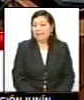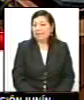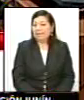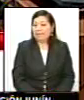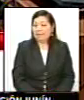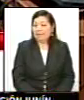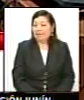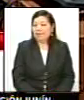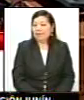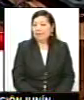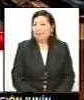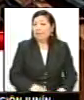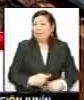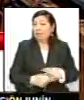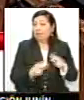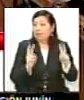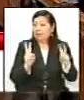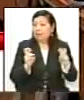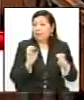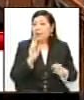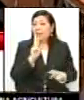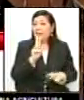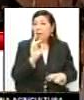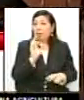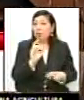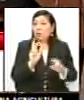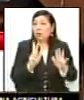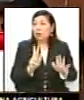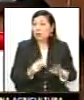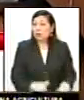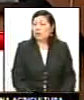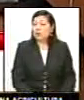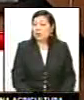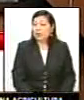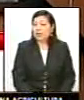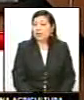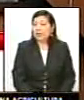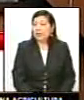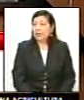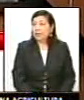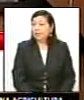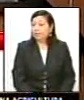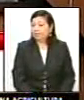Empezamos el siguiente punto, 3.8, debate y votación, por favor. Por favor.